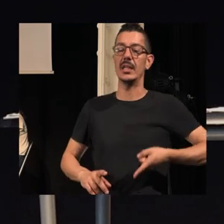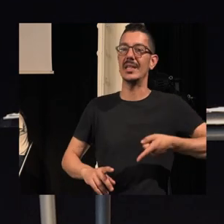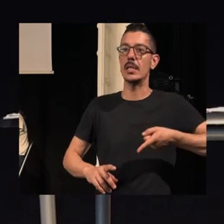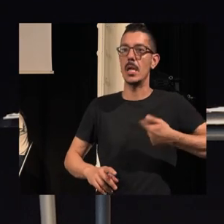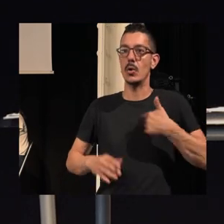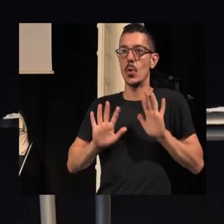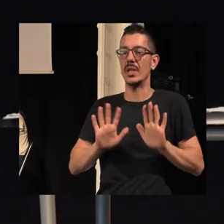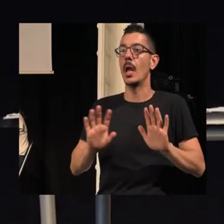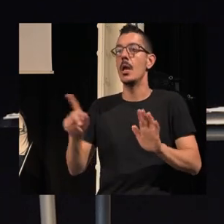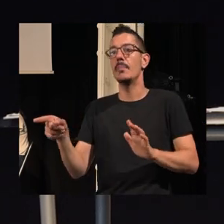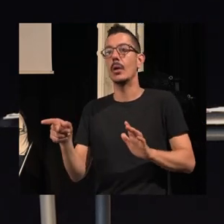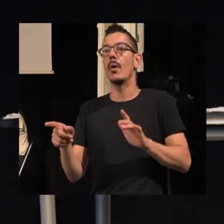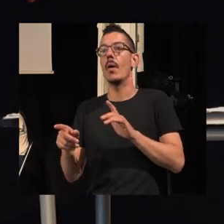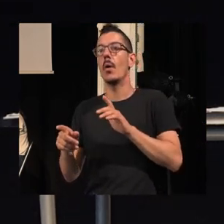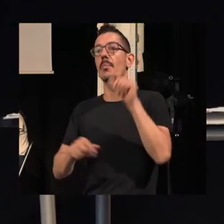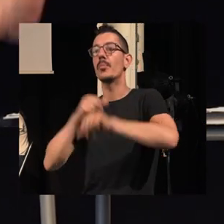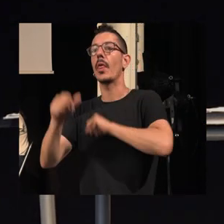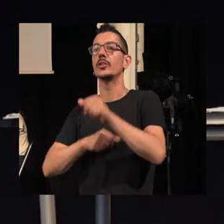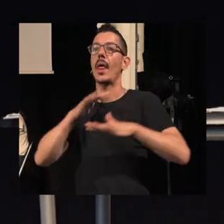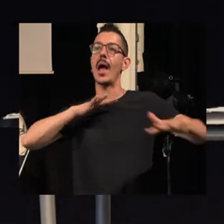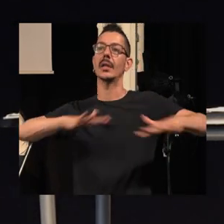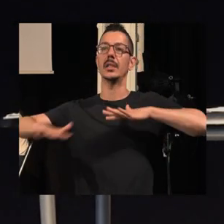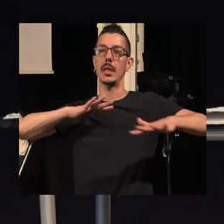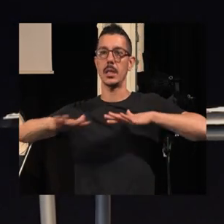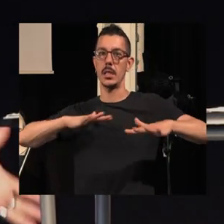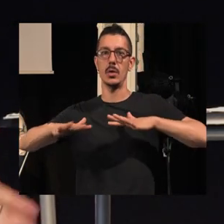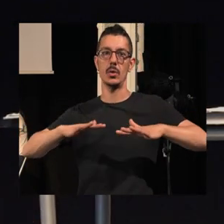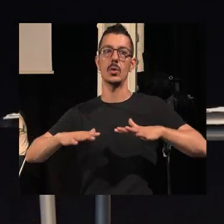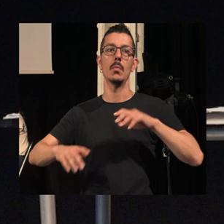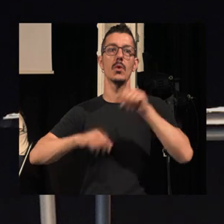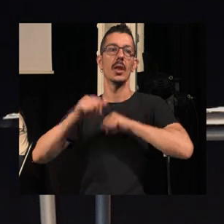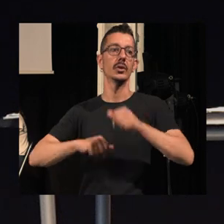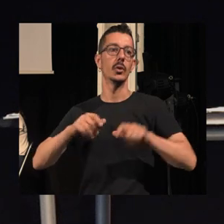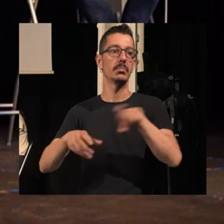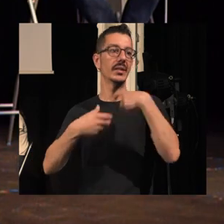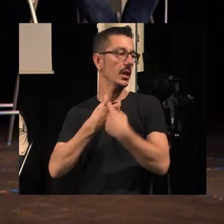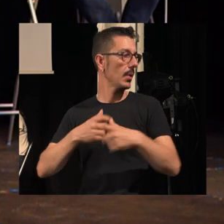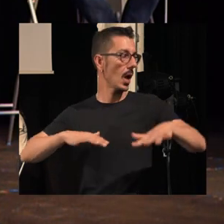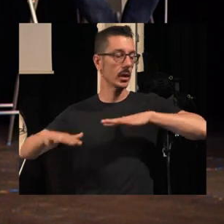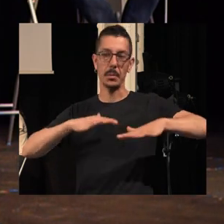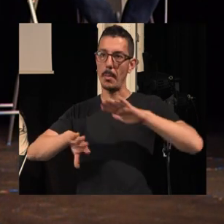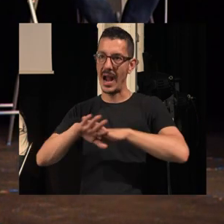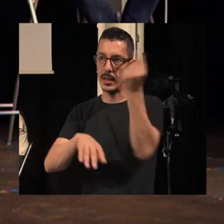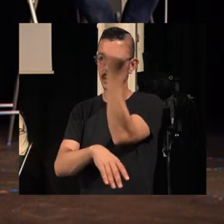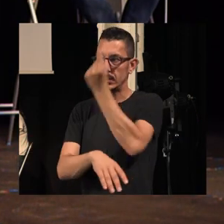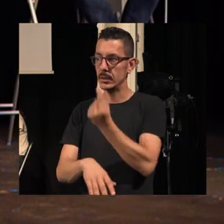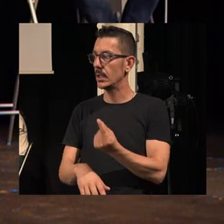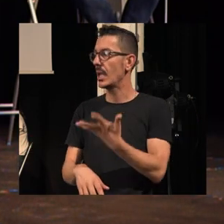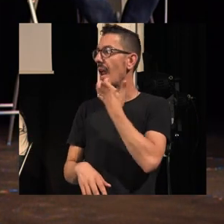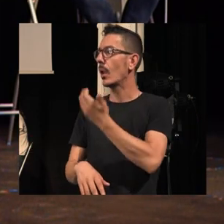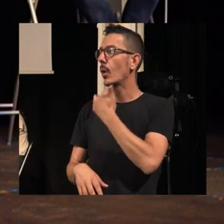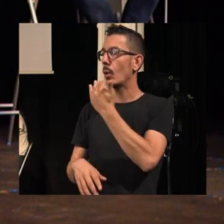formo parte de un proceso de activación, de un proceso participativo para diseñar algo